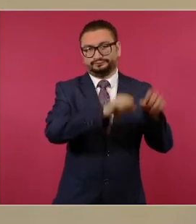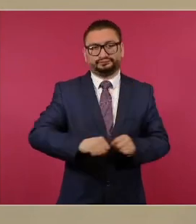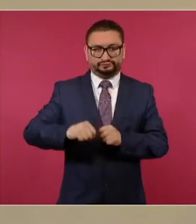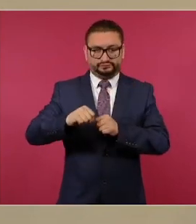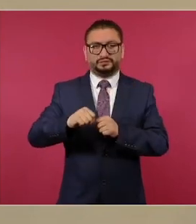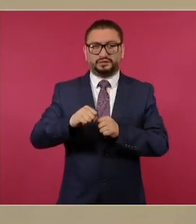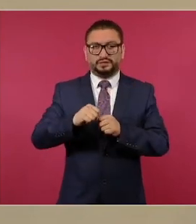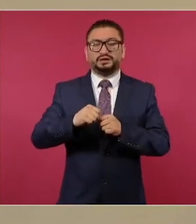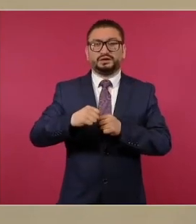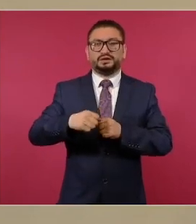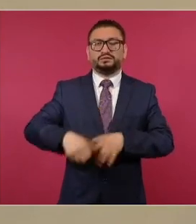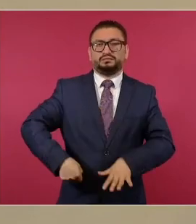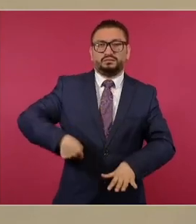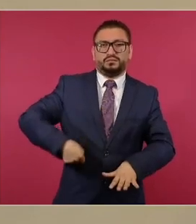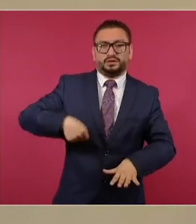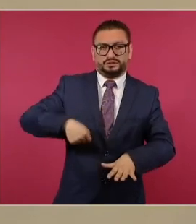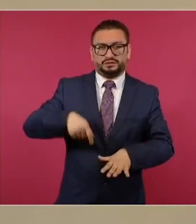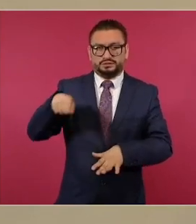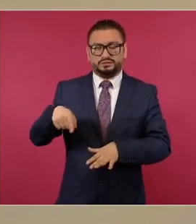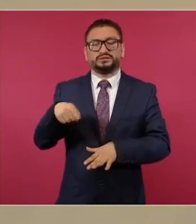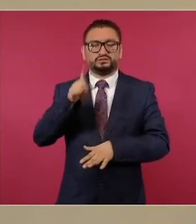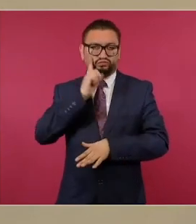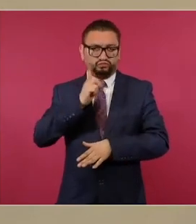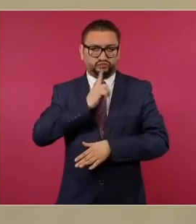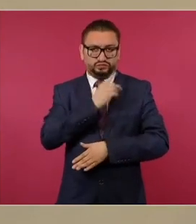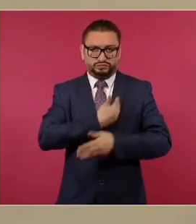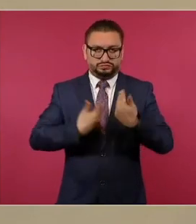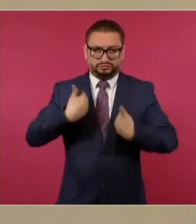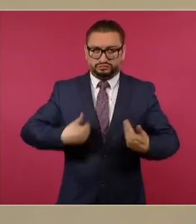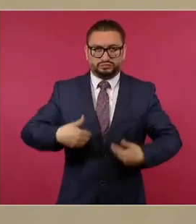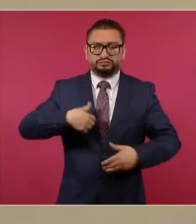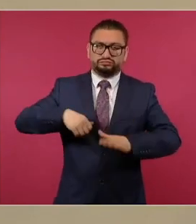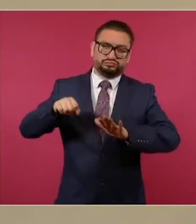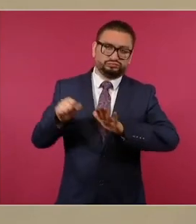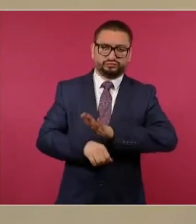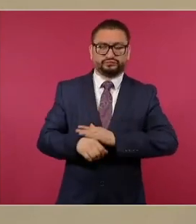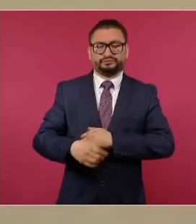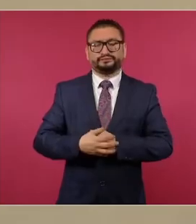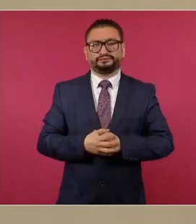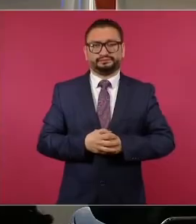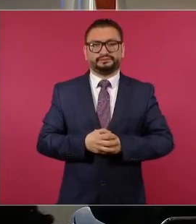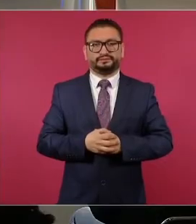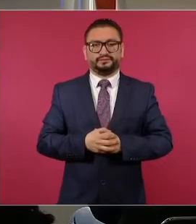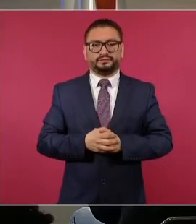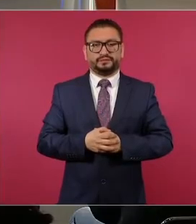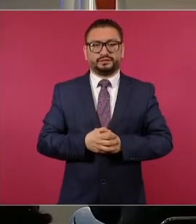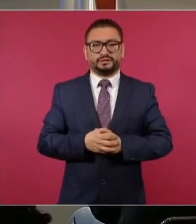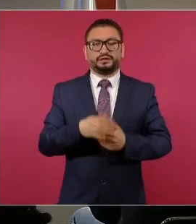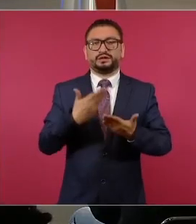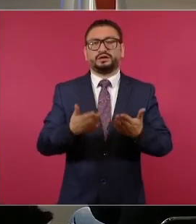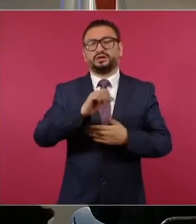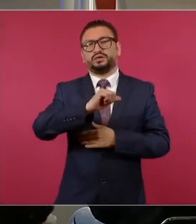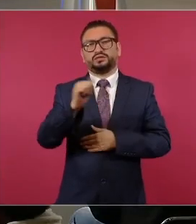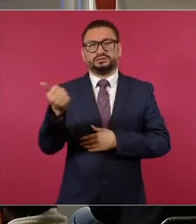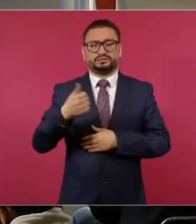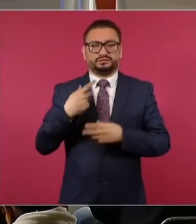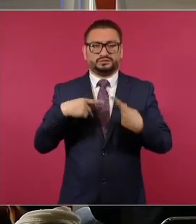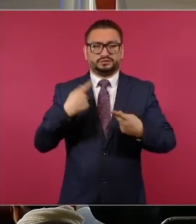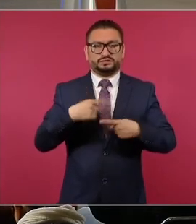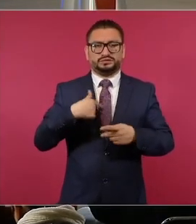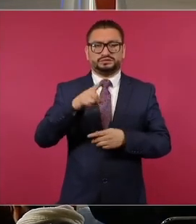en una maleta los restos de Lucero Yasmín. Adelante. Esta otra sentencia